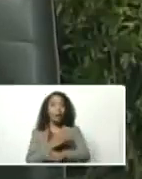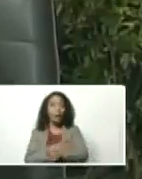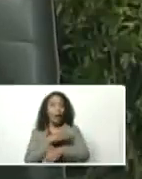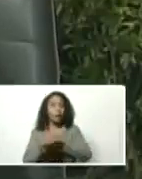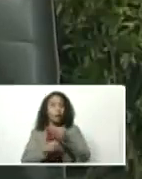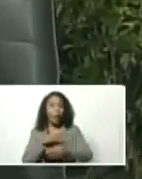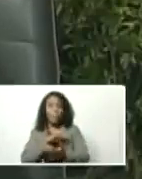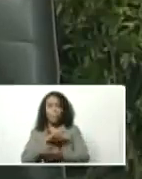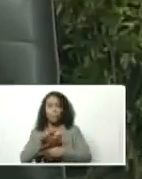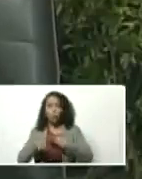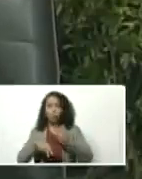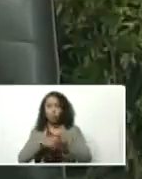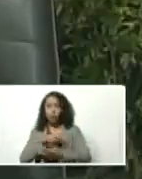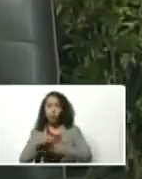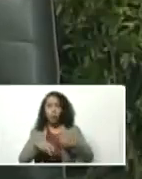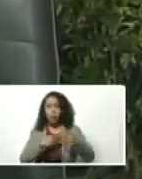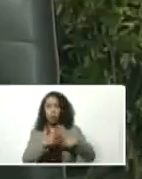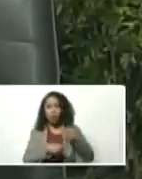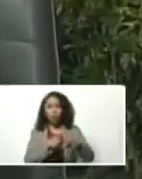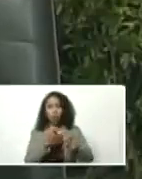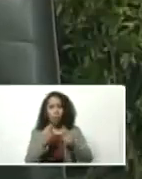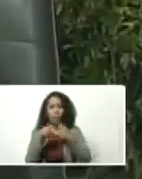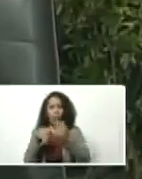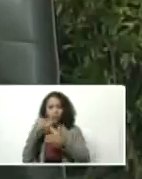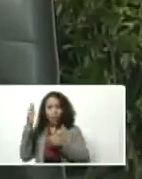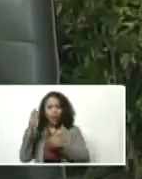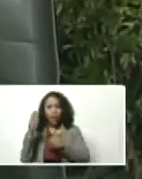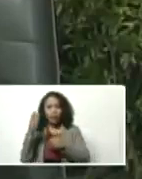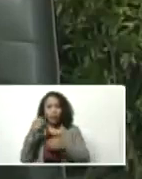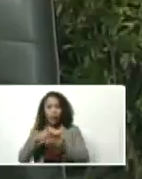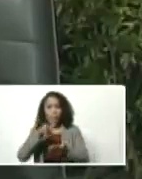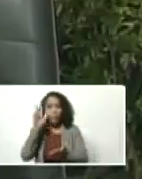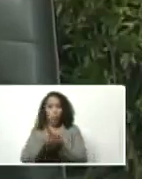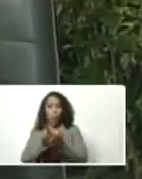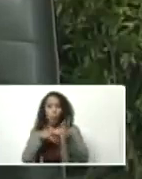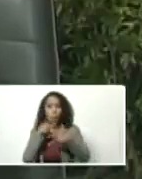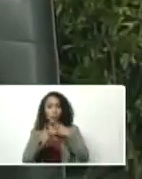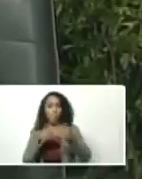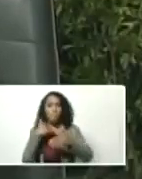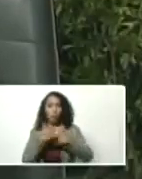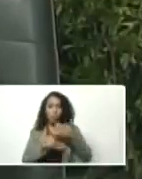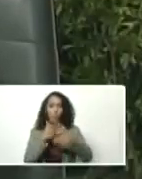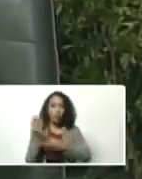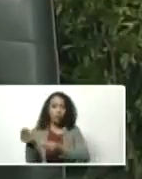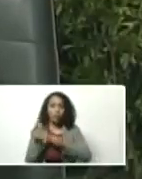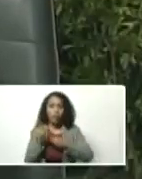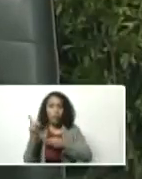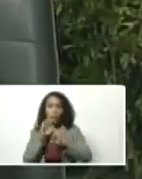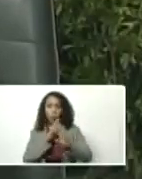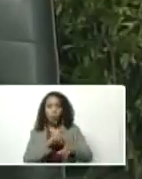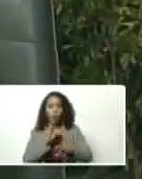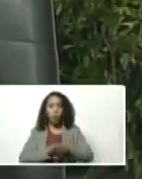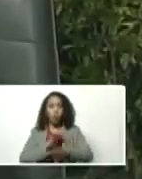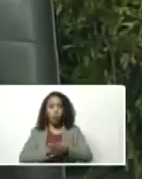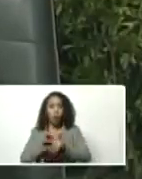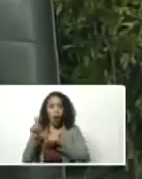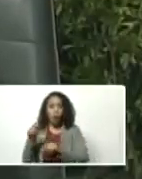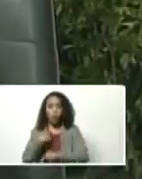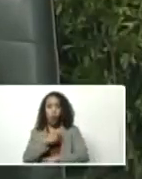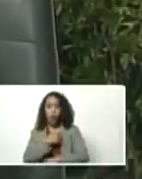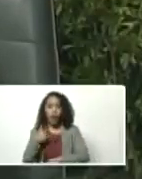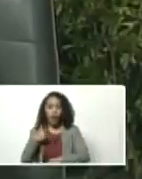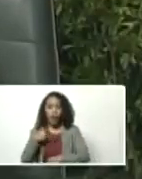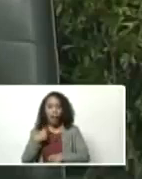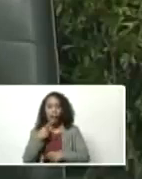engorroso el proceso de exportación. Así que usted ha venido aprobando políticas que poco a poco es lo que han dado este resultado. Por eso quería decir el